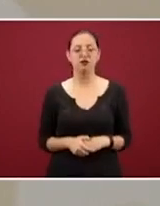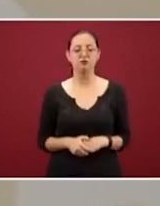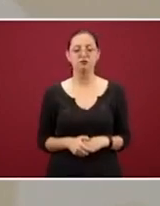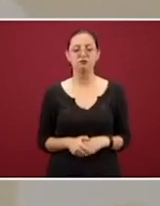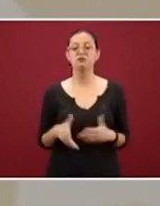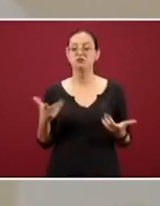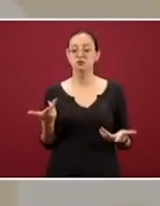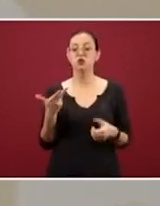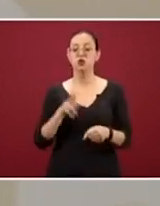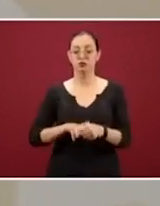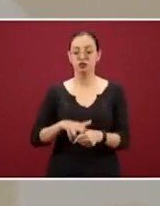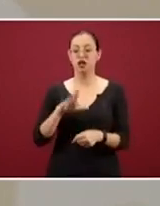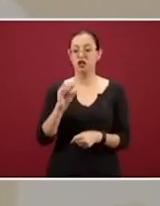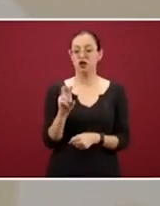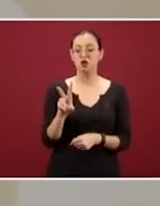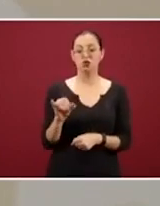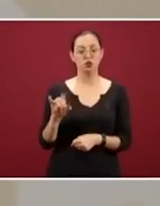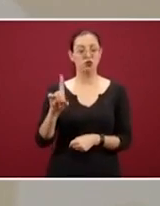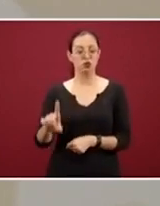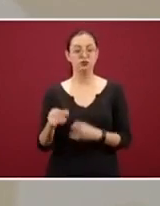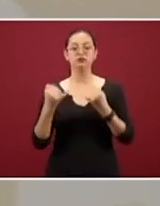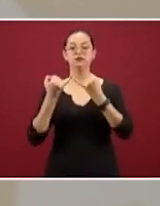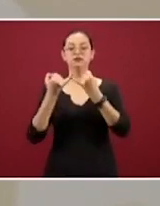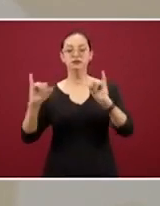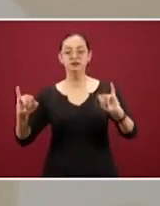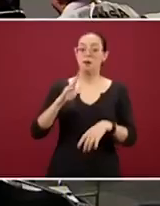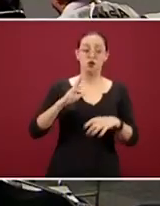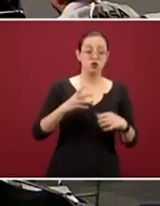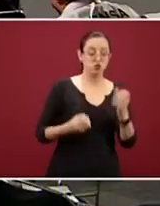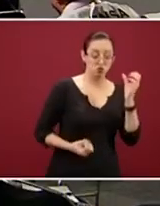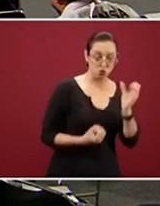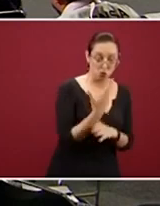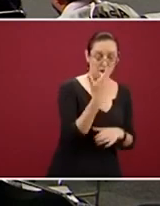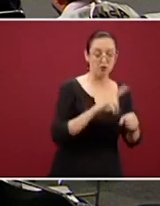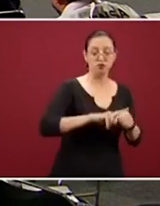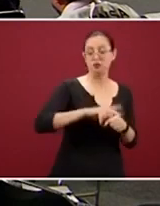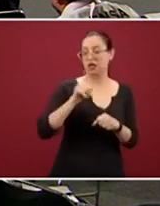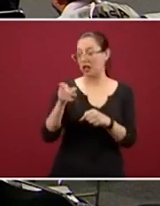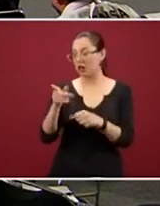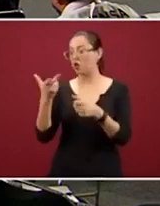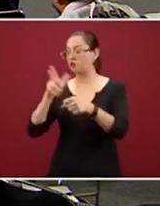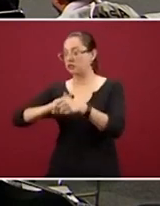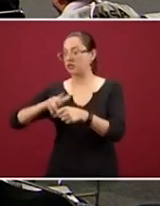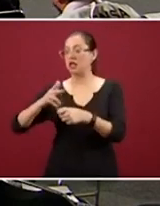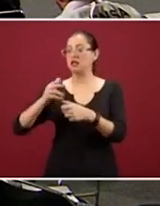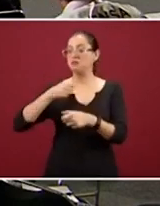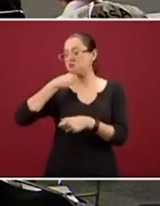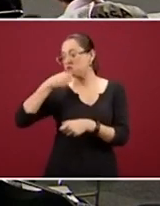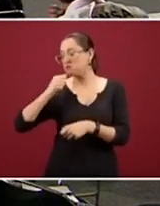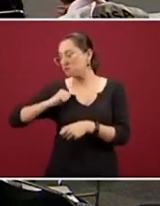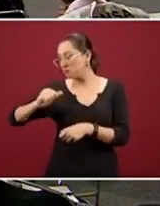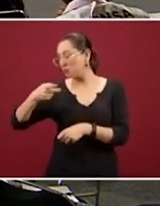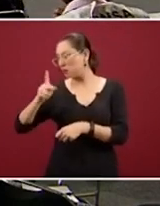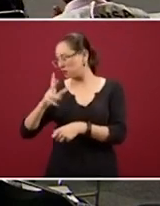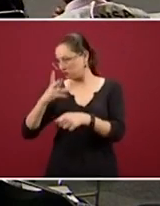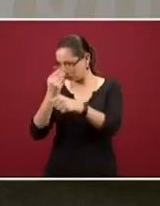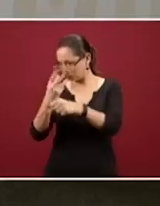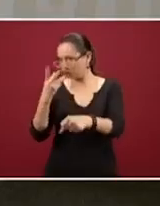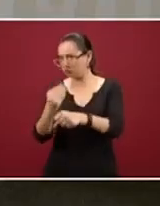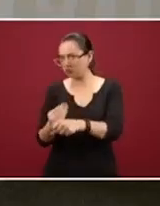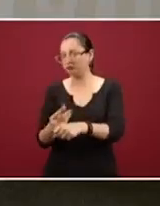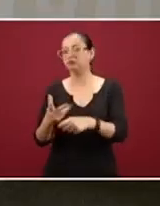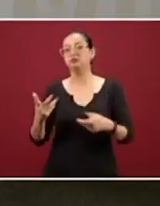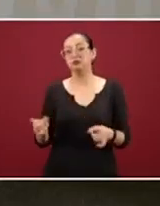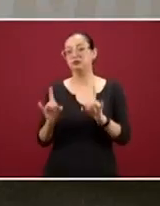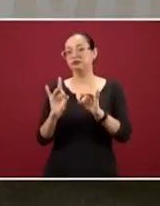hospitales hobbits serían inaugurados para atender al un número grande de casos que se